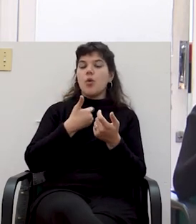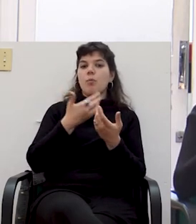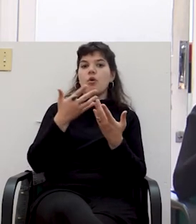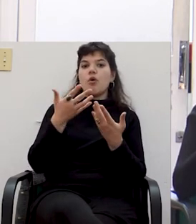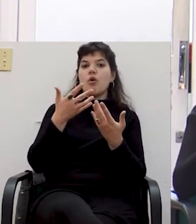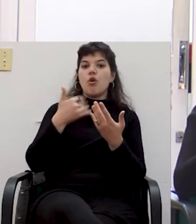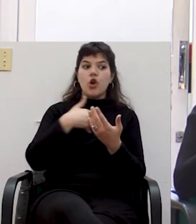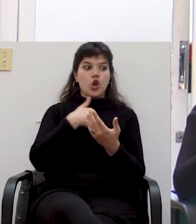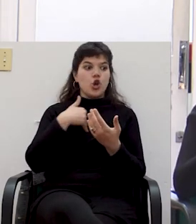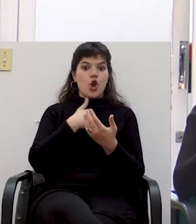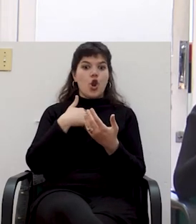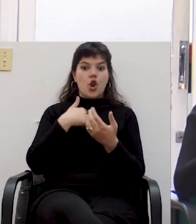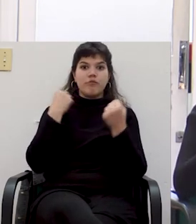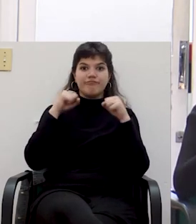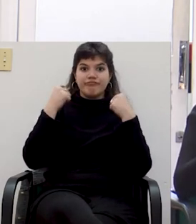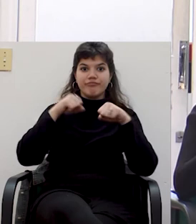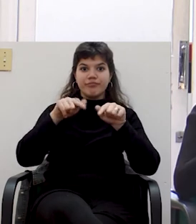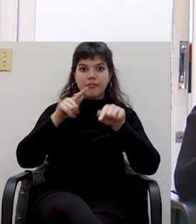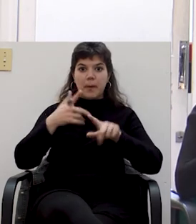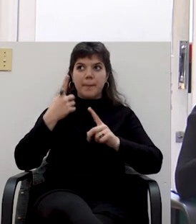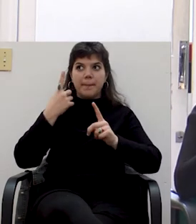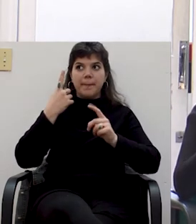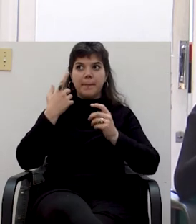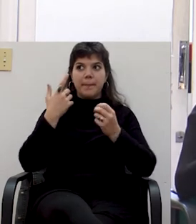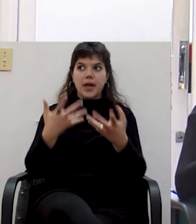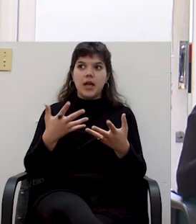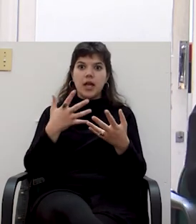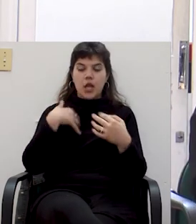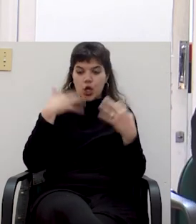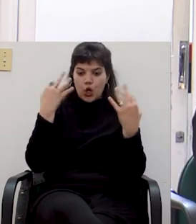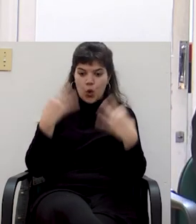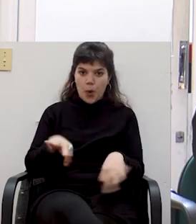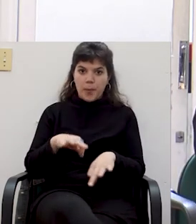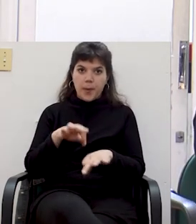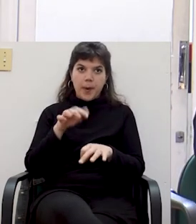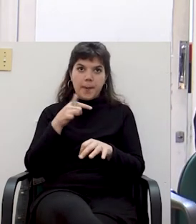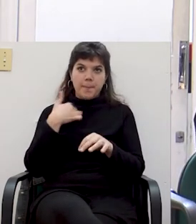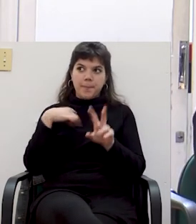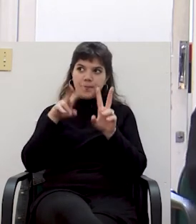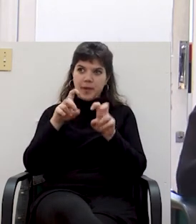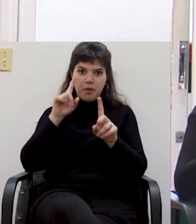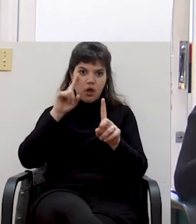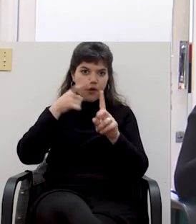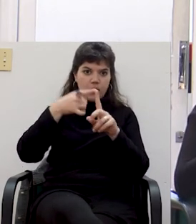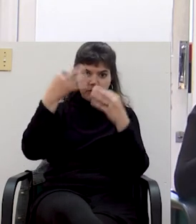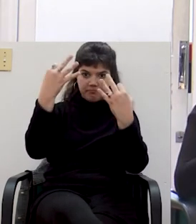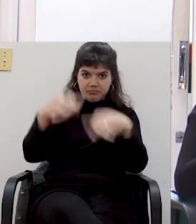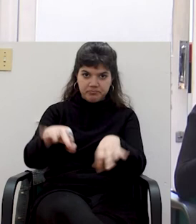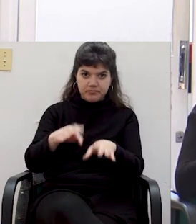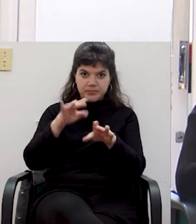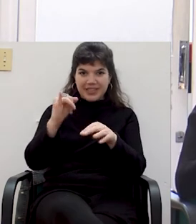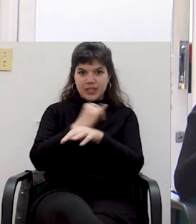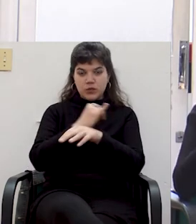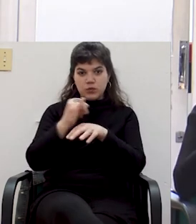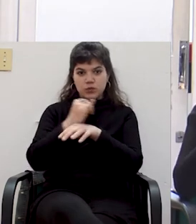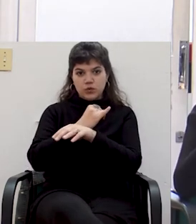ejercicio del rol tiene que tener para el cumplimiento de un determinado objetivo institucional